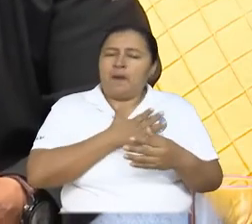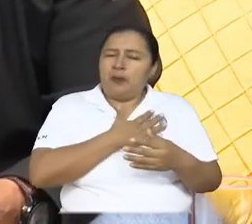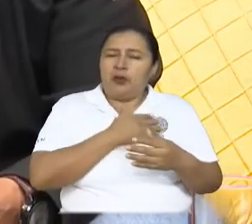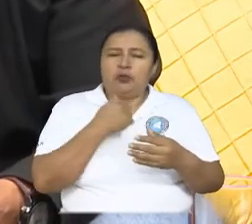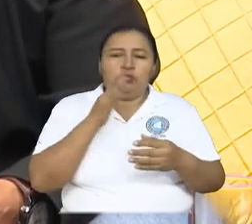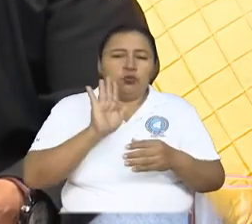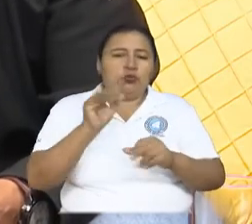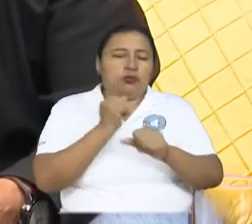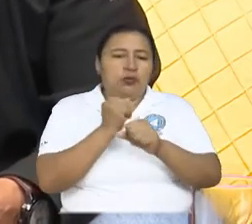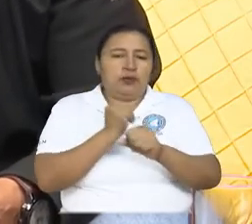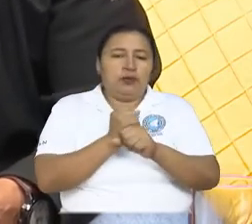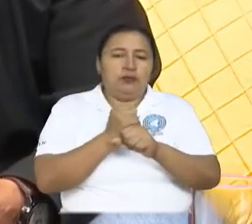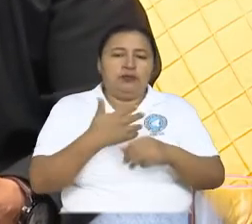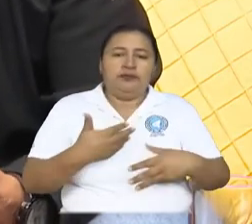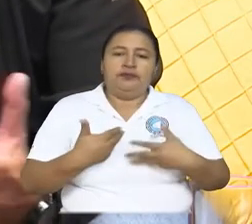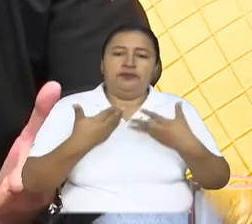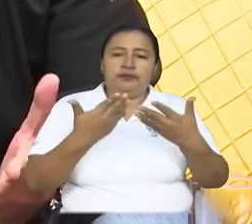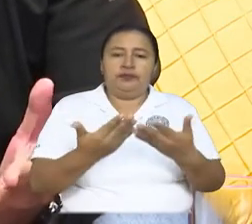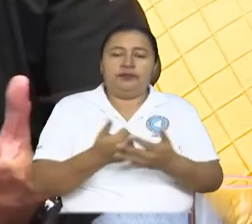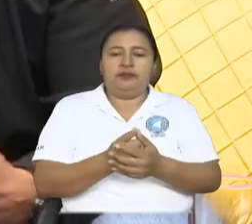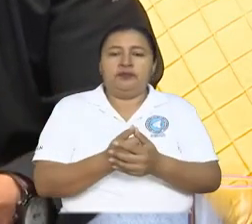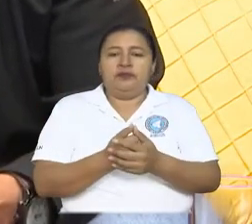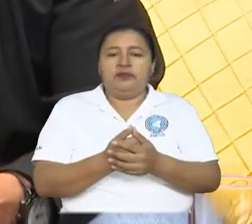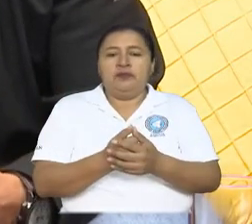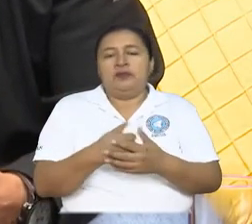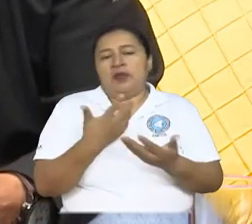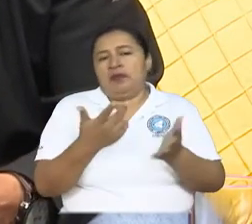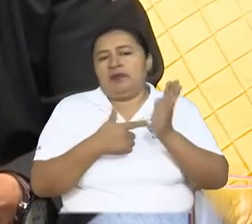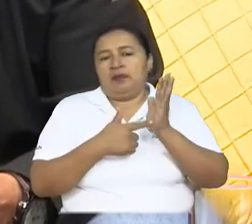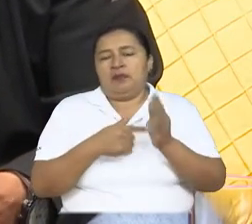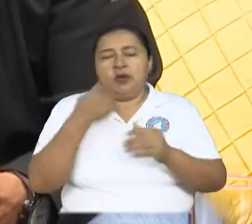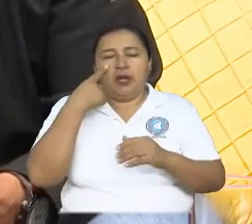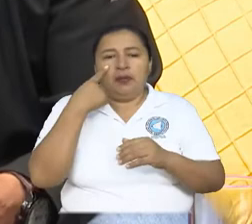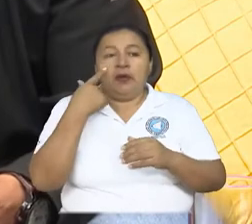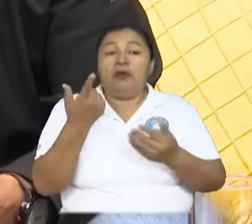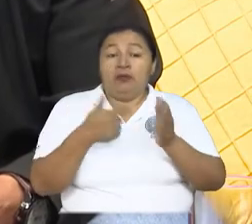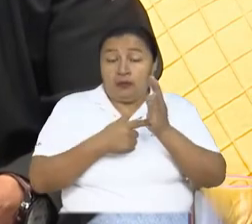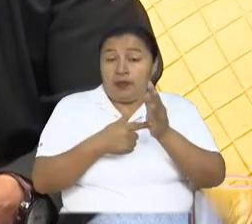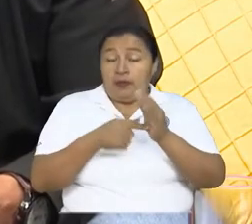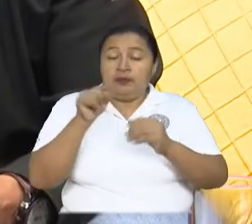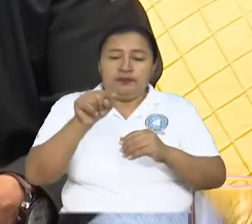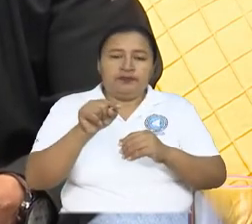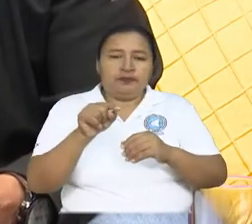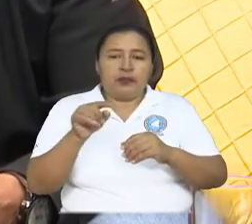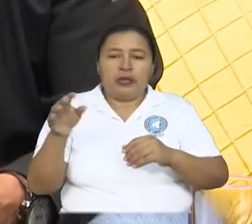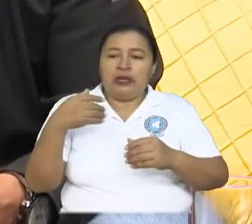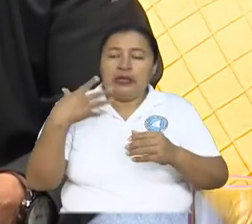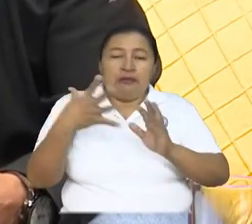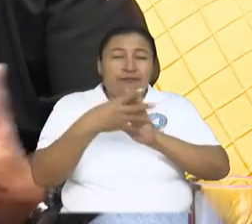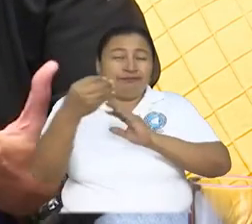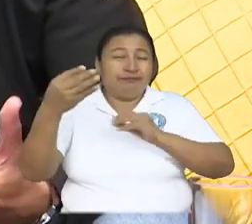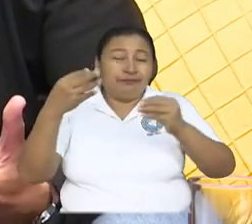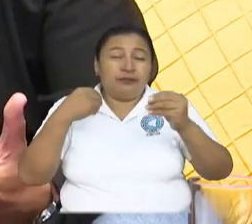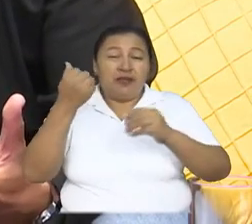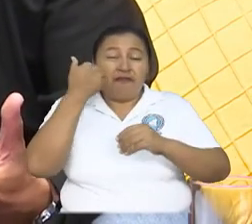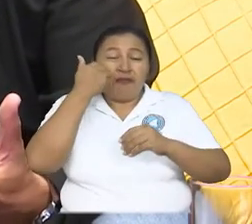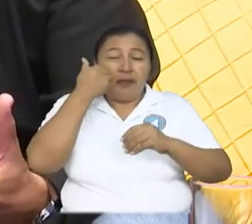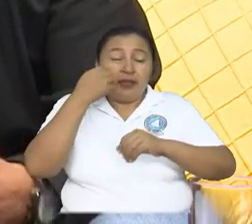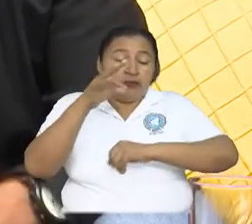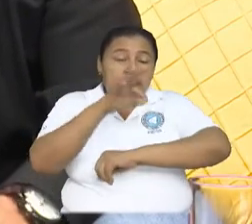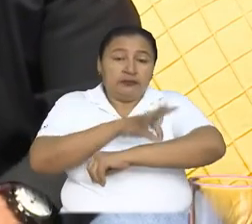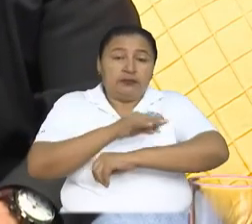dispuesto a ver por ejemplo en la epidemia del dengue los compañeros de tve